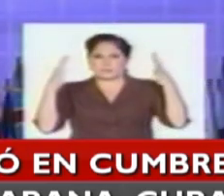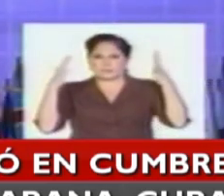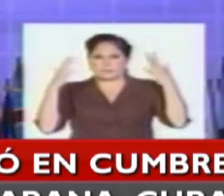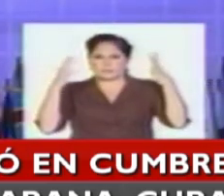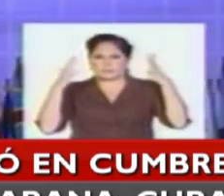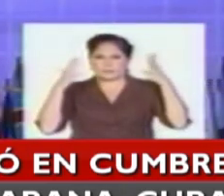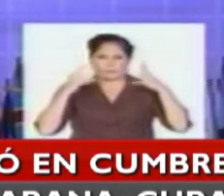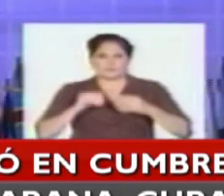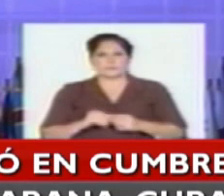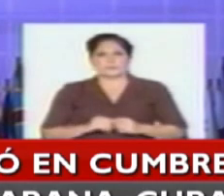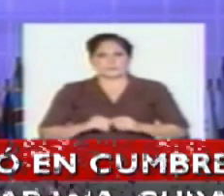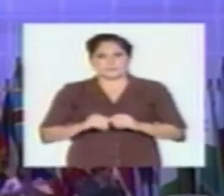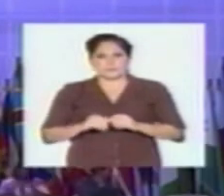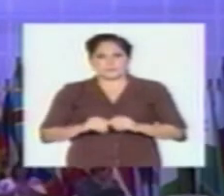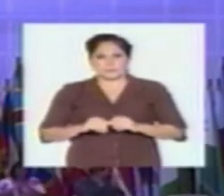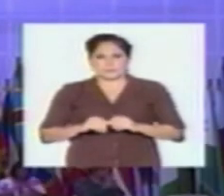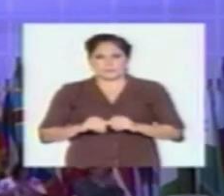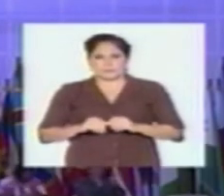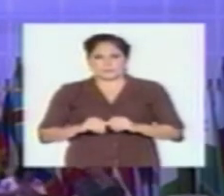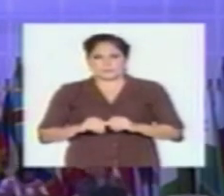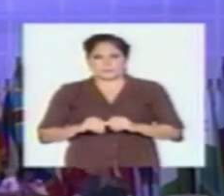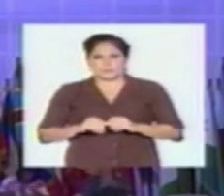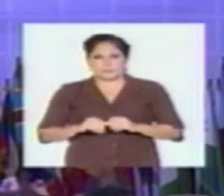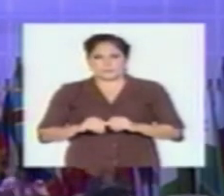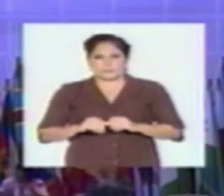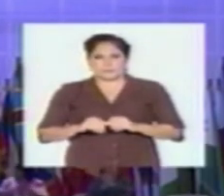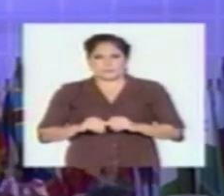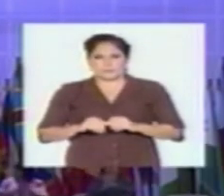Juan Cortés multi noticias